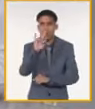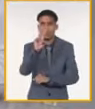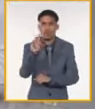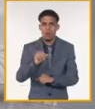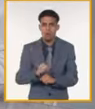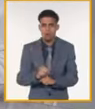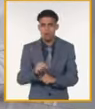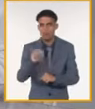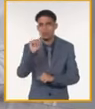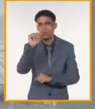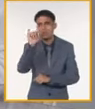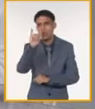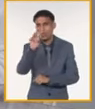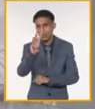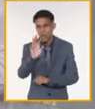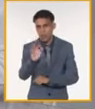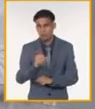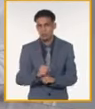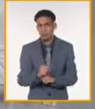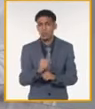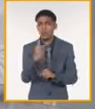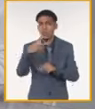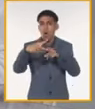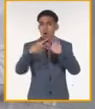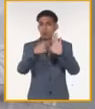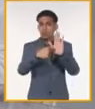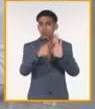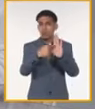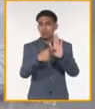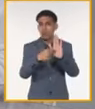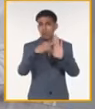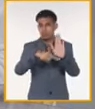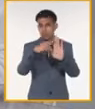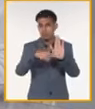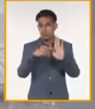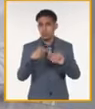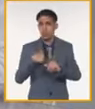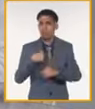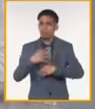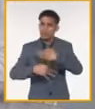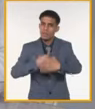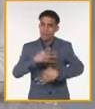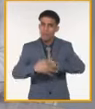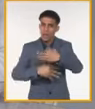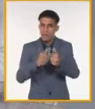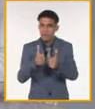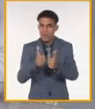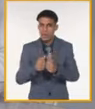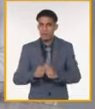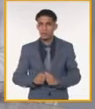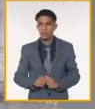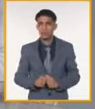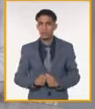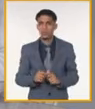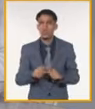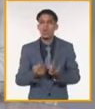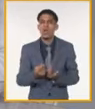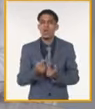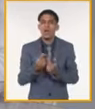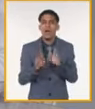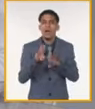decretos el 107 y el 108 en el cual quiero referirme porque también hay un comentario de